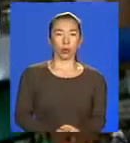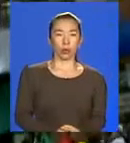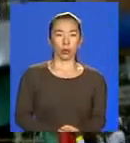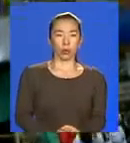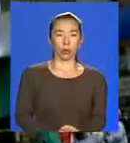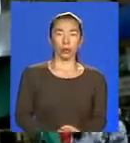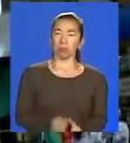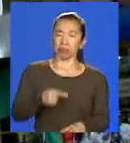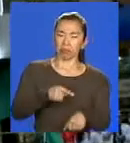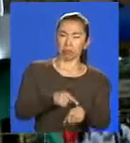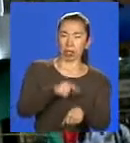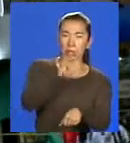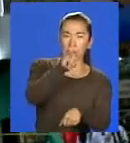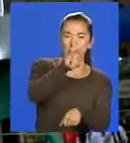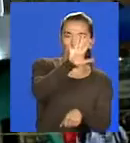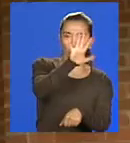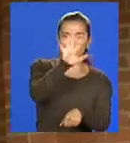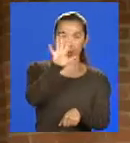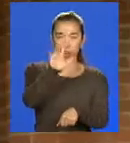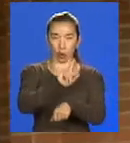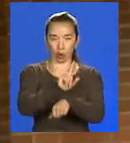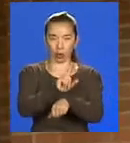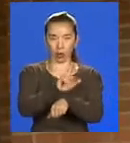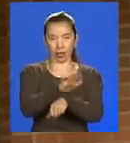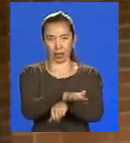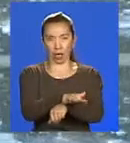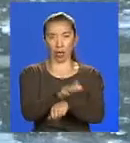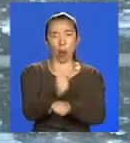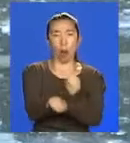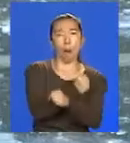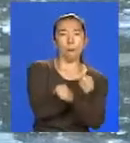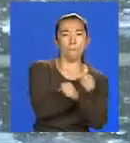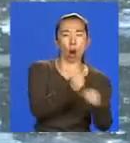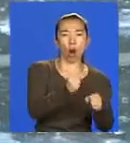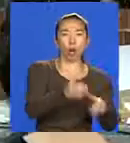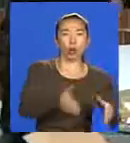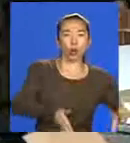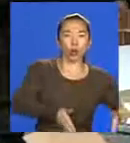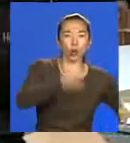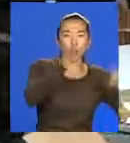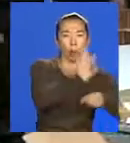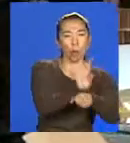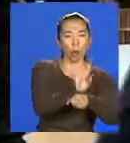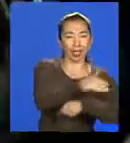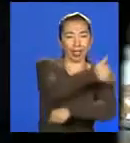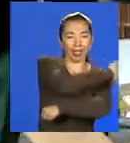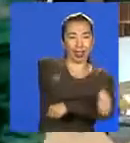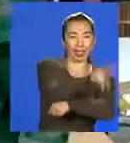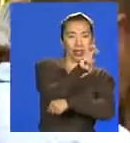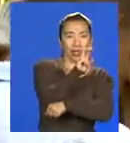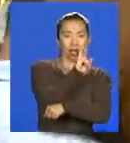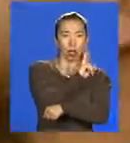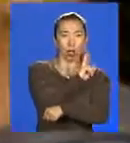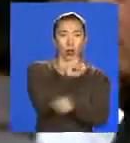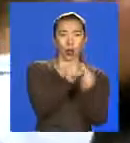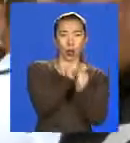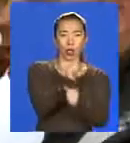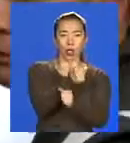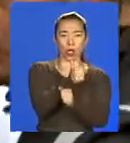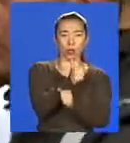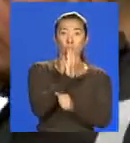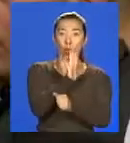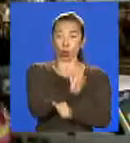Sobre las 3:45 de la tarde estalló un petardo de mediano poder en el edificio de Porvenir de la calle 72 con carrera décima. Las